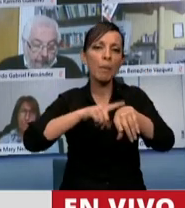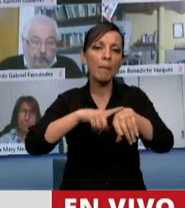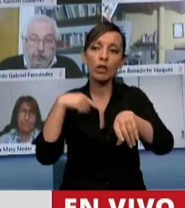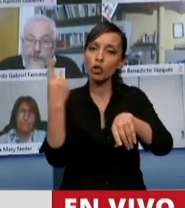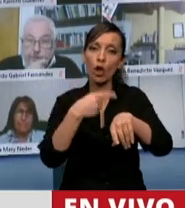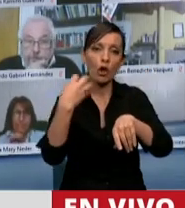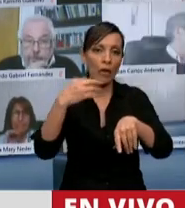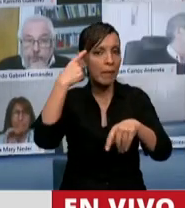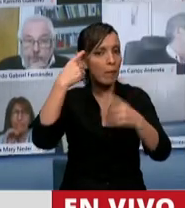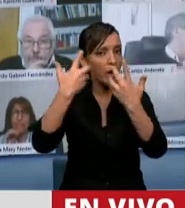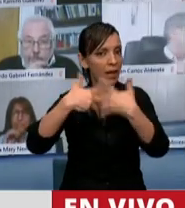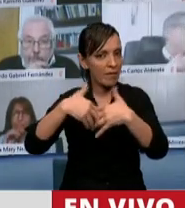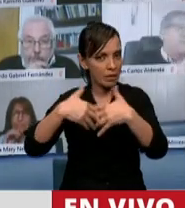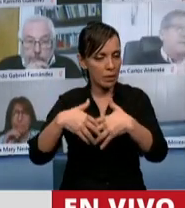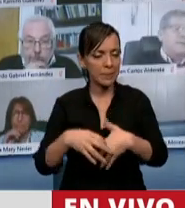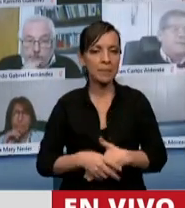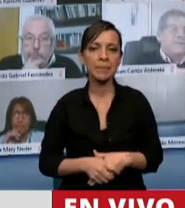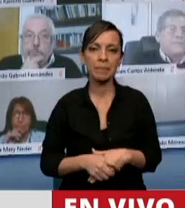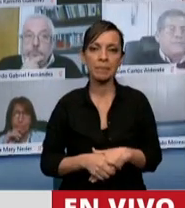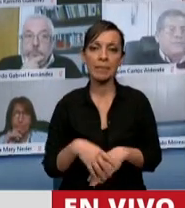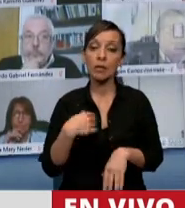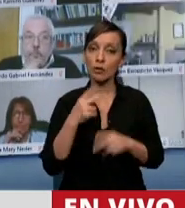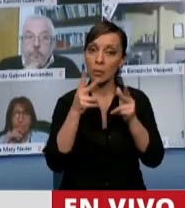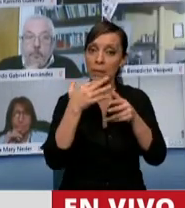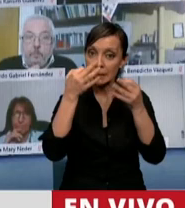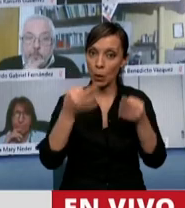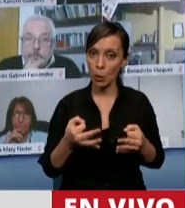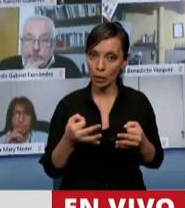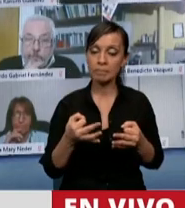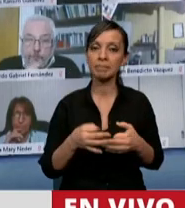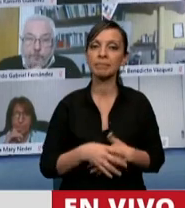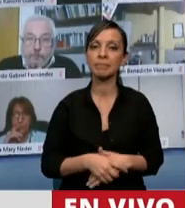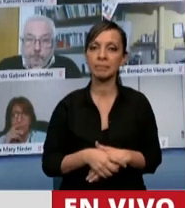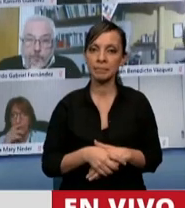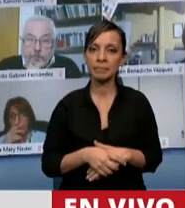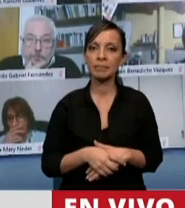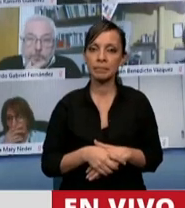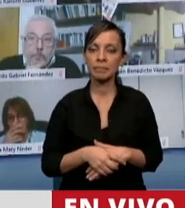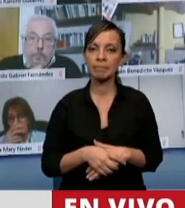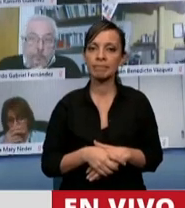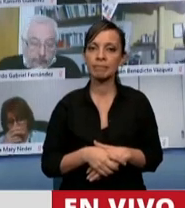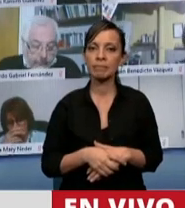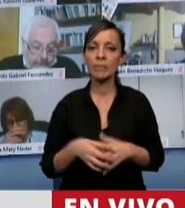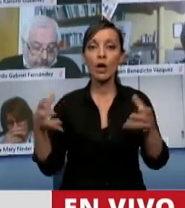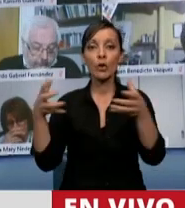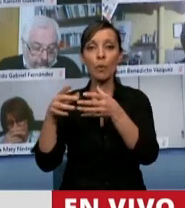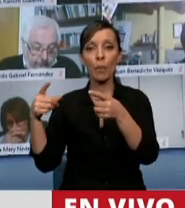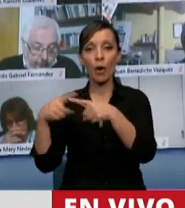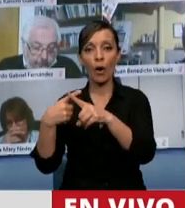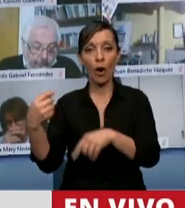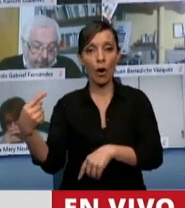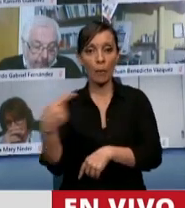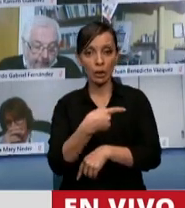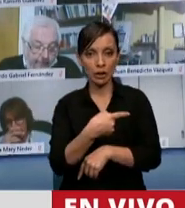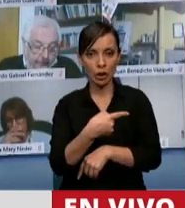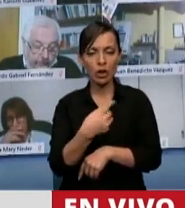juntos yo les aseguro que hay muchos de la oposición que lo siento en